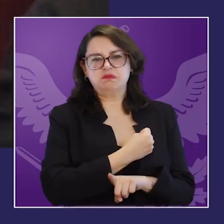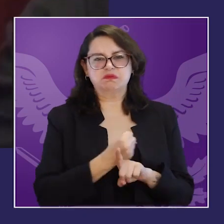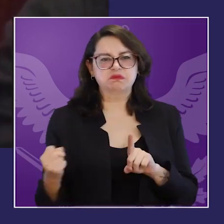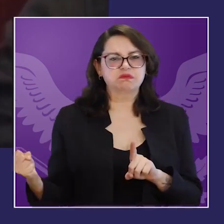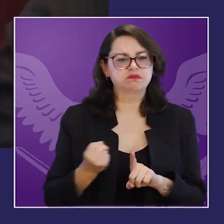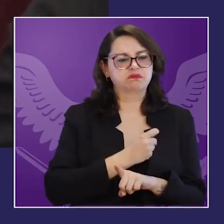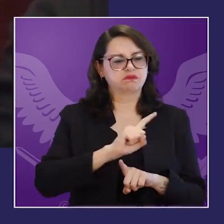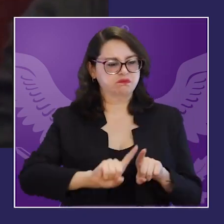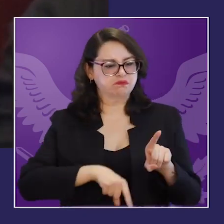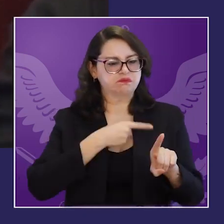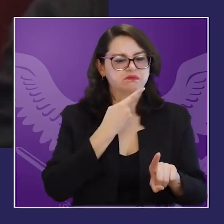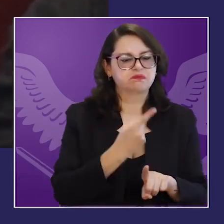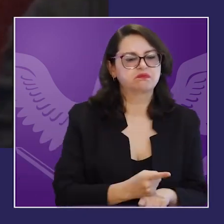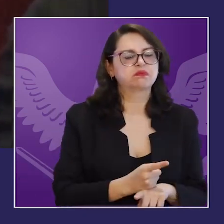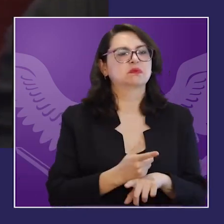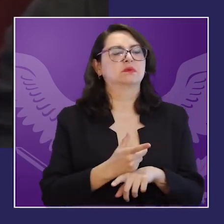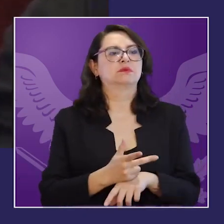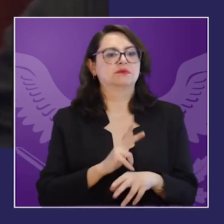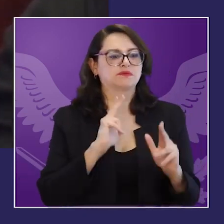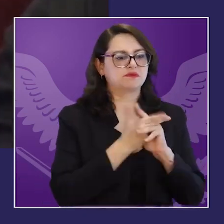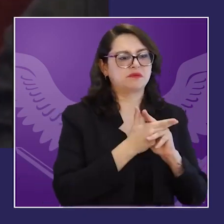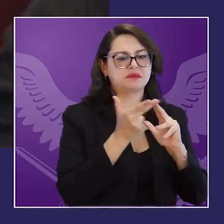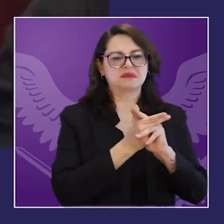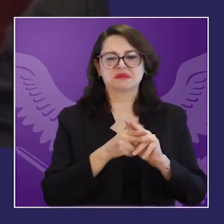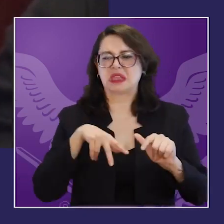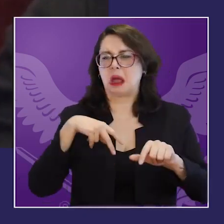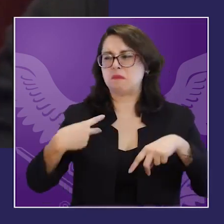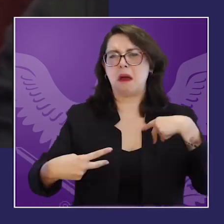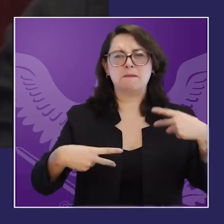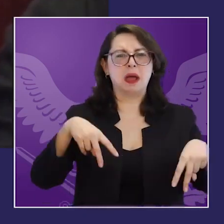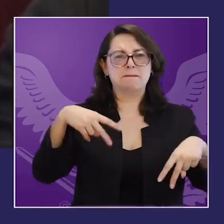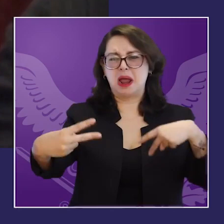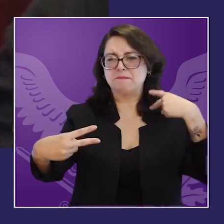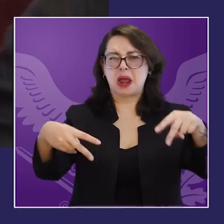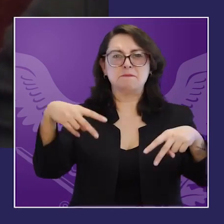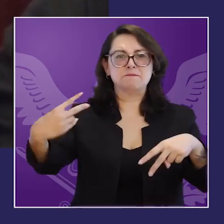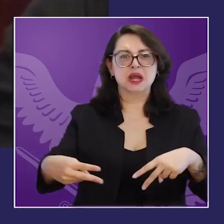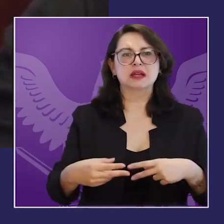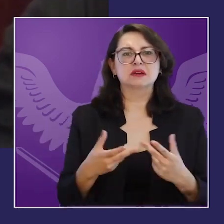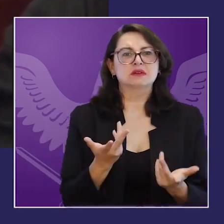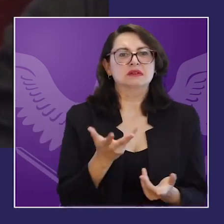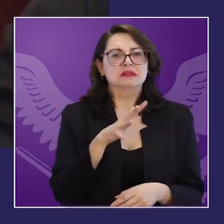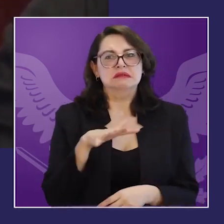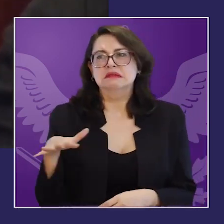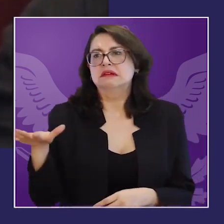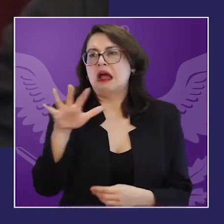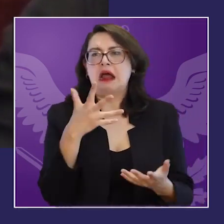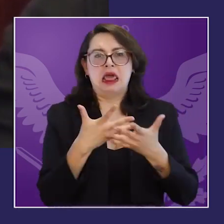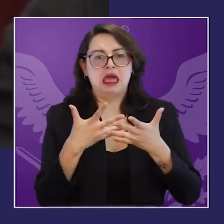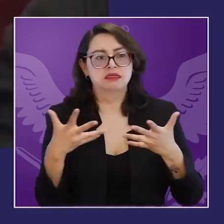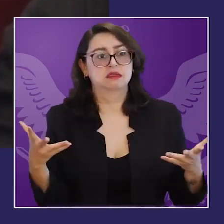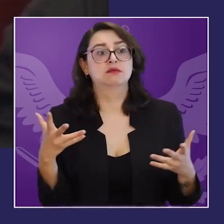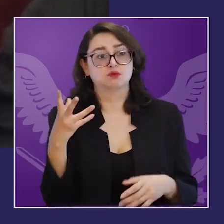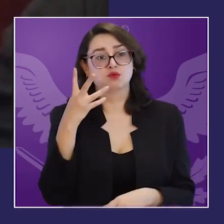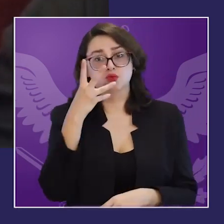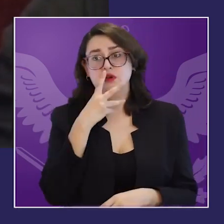esparcidos y desplazados a lo largo de un territorio enorme, un territorio hermoso, un territorio que sigue profundamente